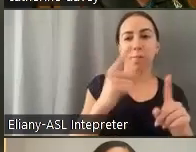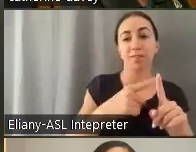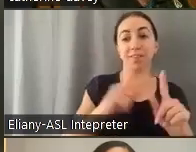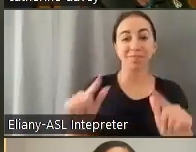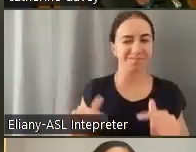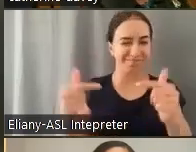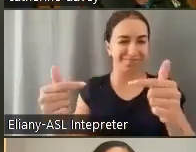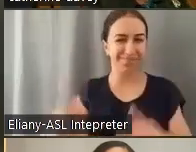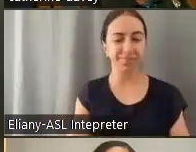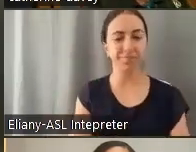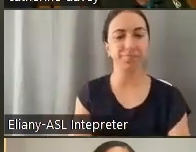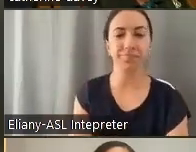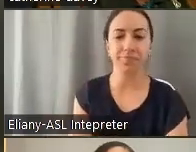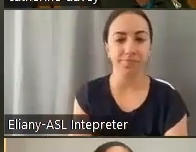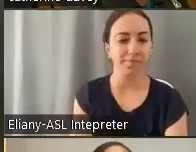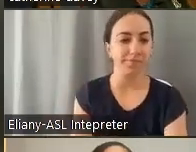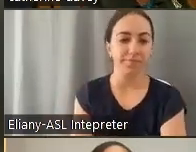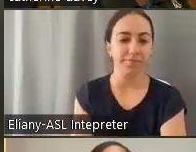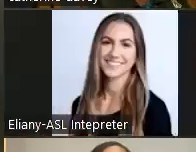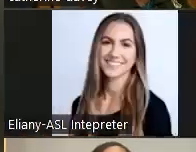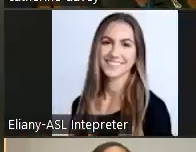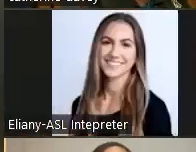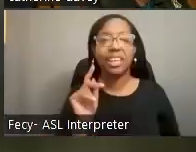la duración es de 3,